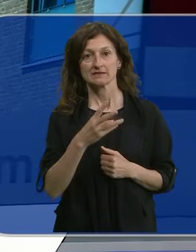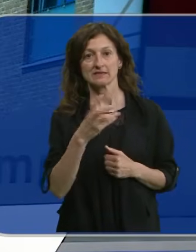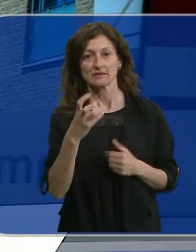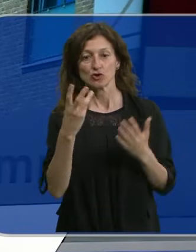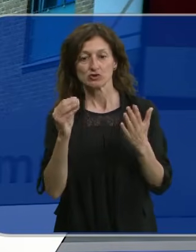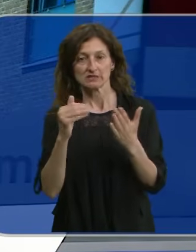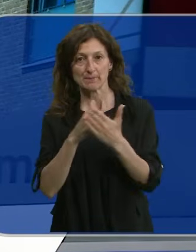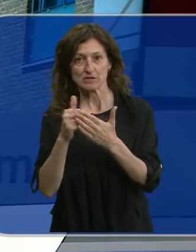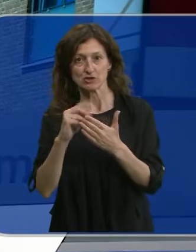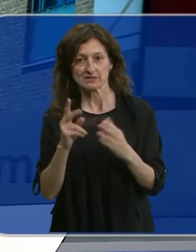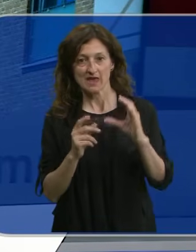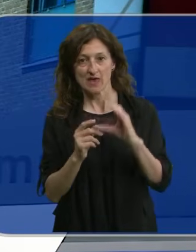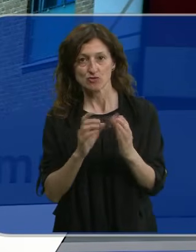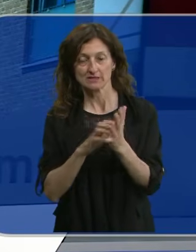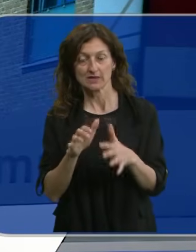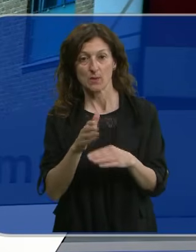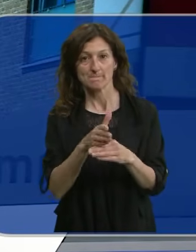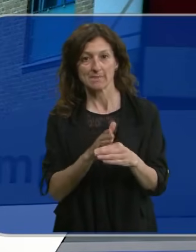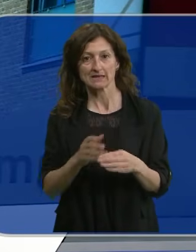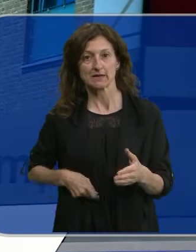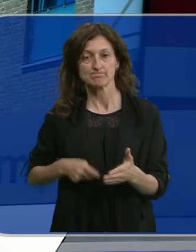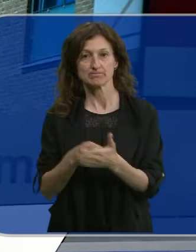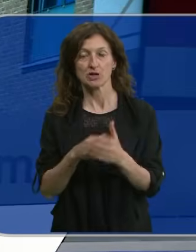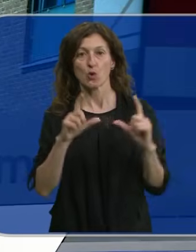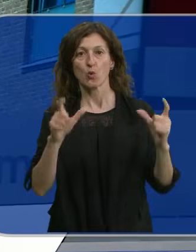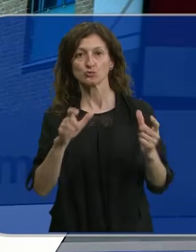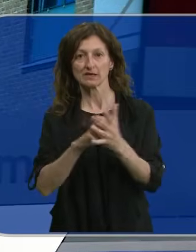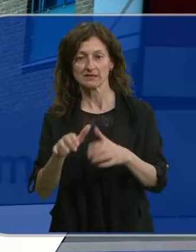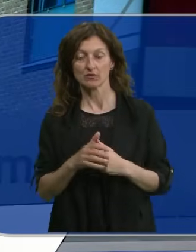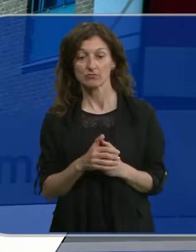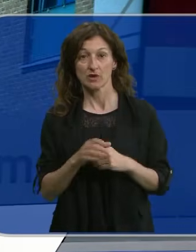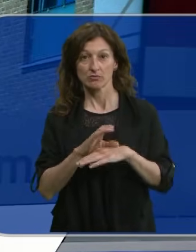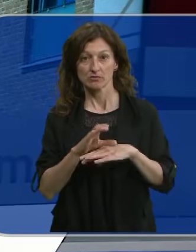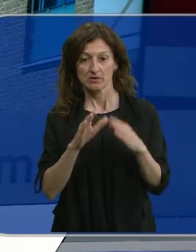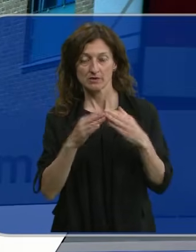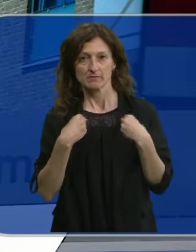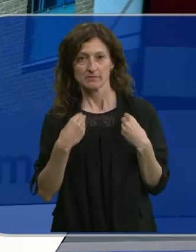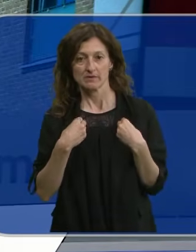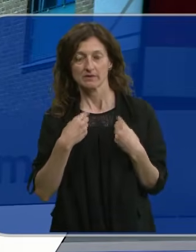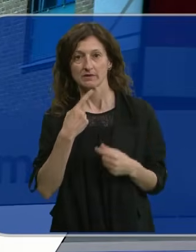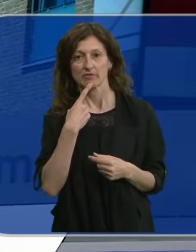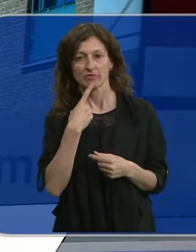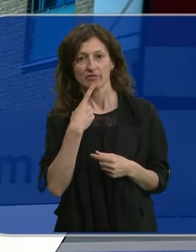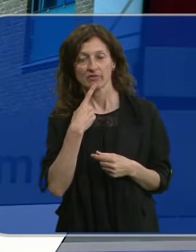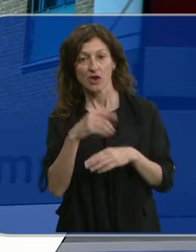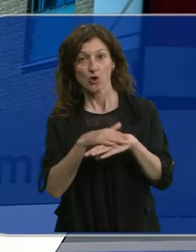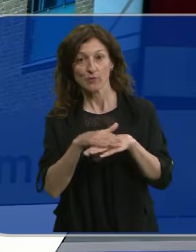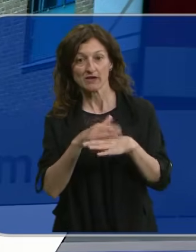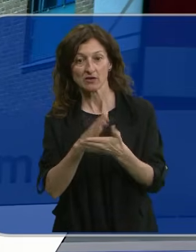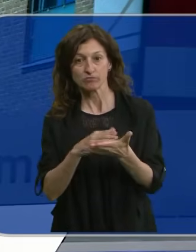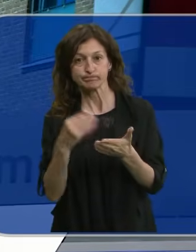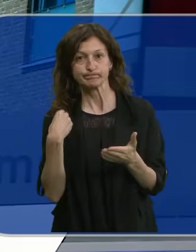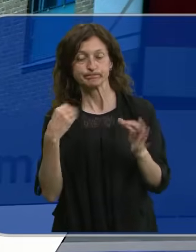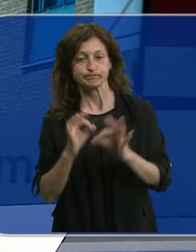380 millones de euros, aunque parte de este dinero lo tendrá que aportar la Junta. Hoy el consejero de Vivienda ha asegurado que no se ha contado con el Gobierno